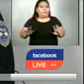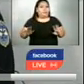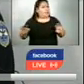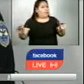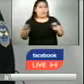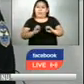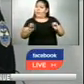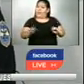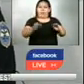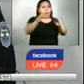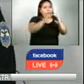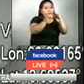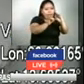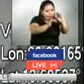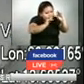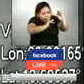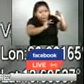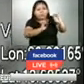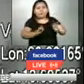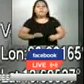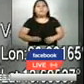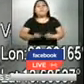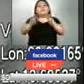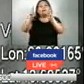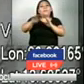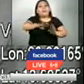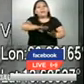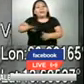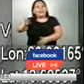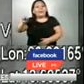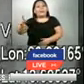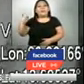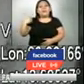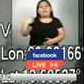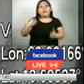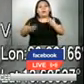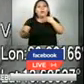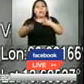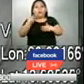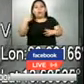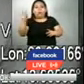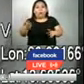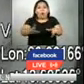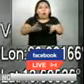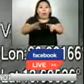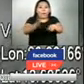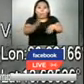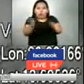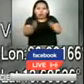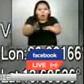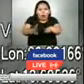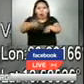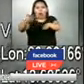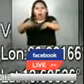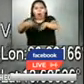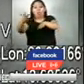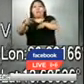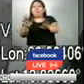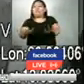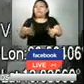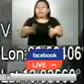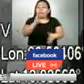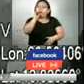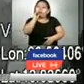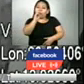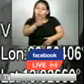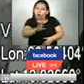se ha reportado ningún hallazgo. En otro tema, Arriaza Chicas habló sobre los asaltos al interior del transporte colectivo. Agregó que